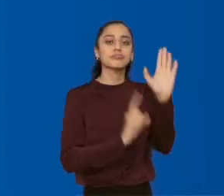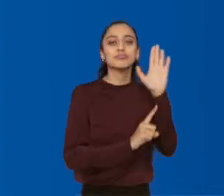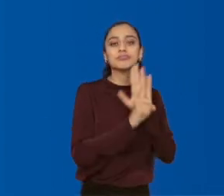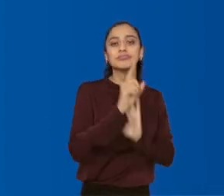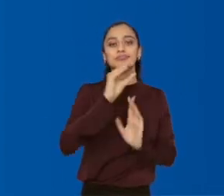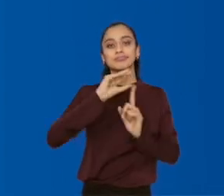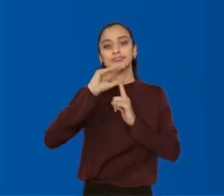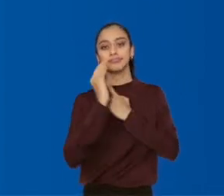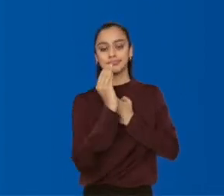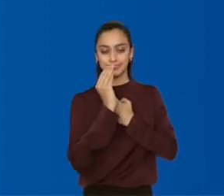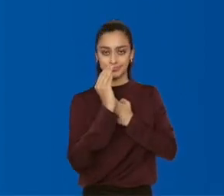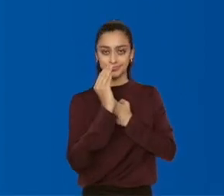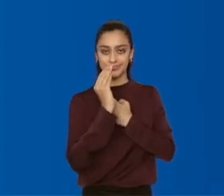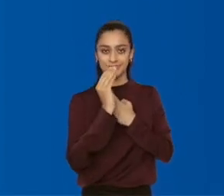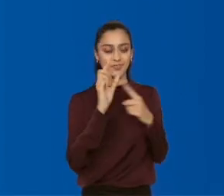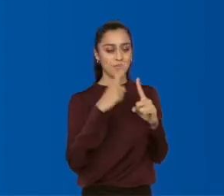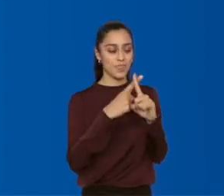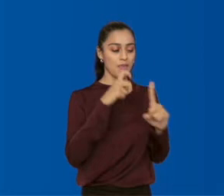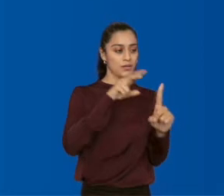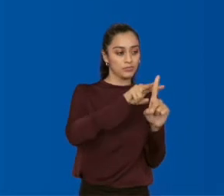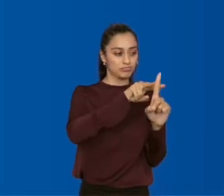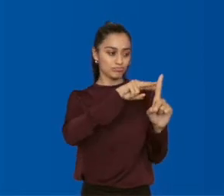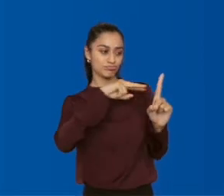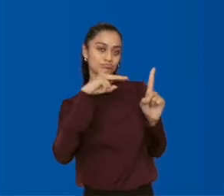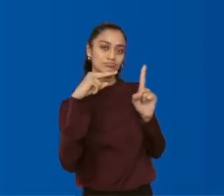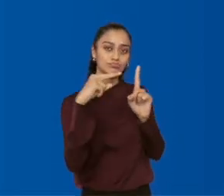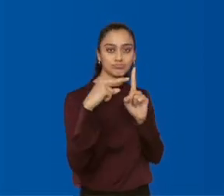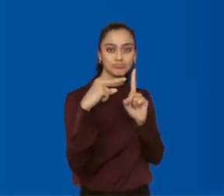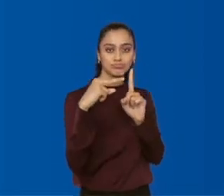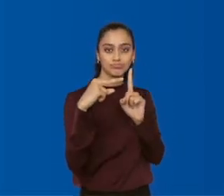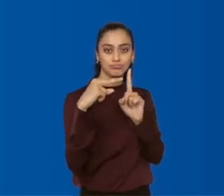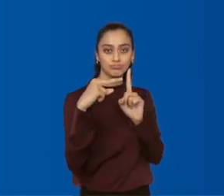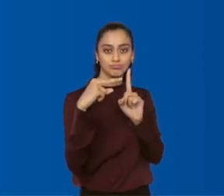desarrollo de la cultura, desde una perspectiva